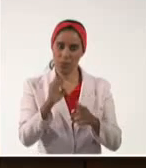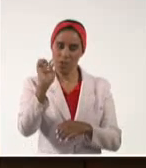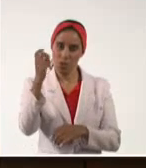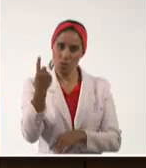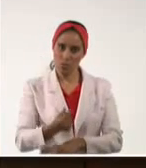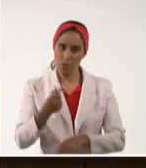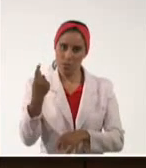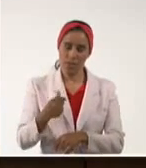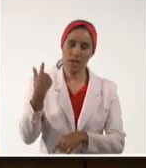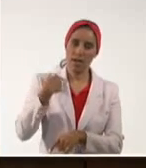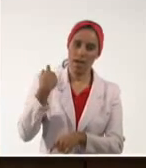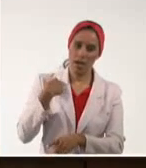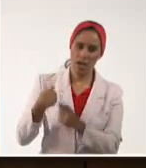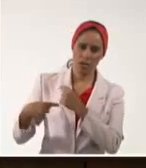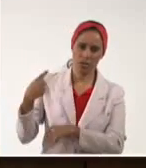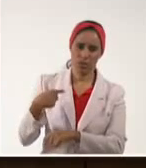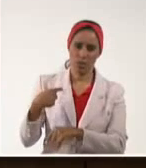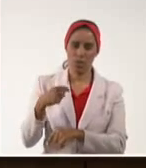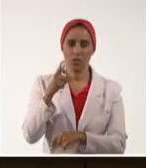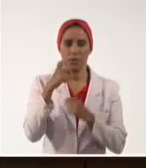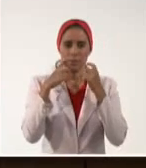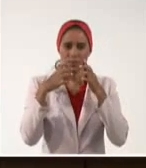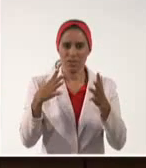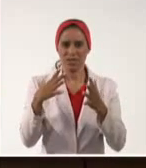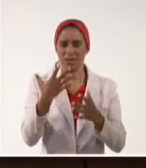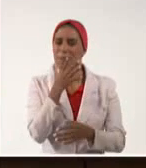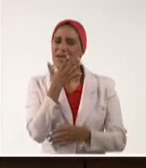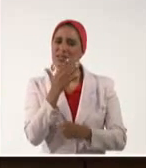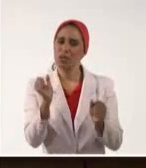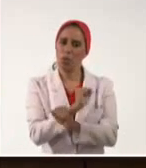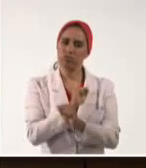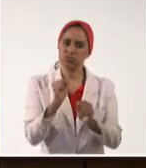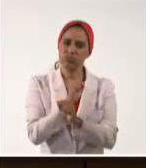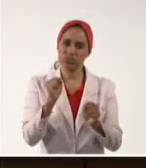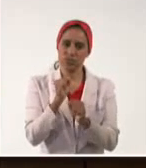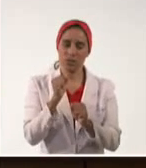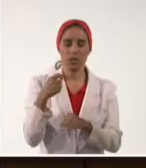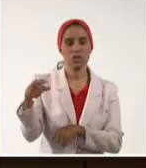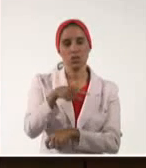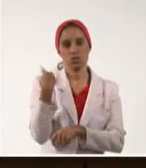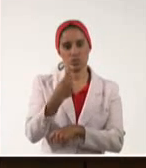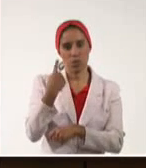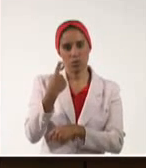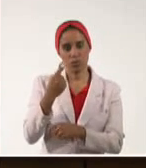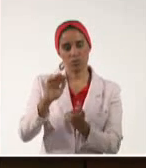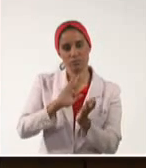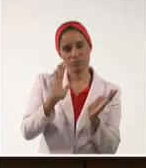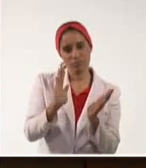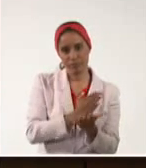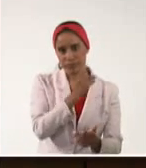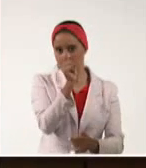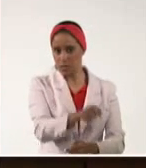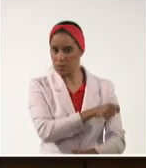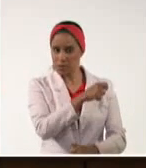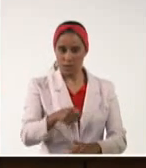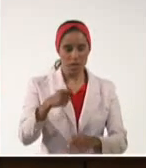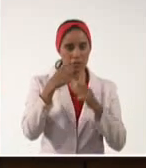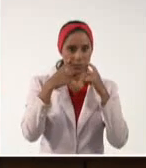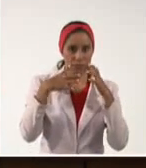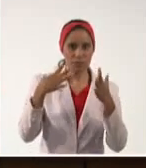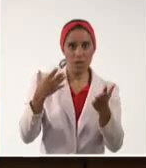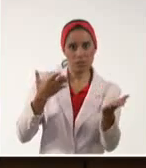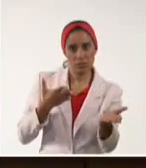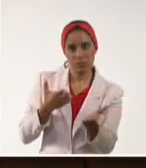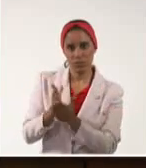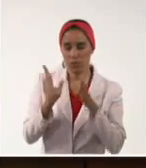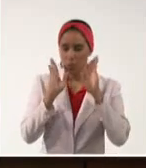años son bombas dirigidas a derribar las columnas que sostienen la resistencia cubana. Importa